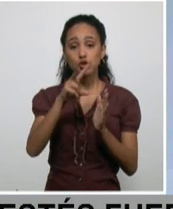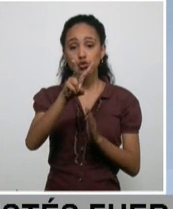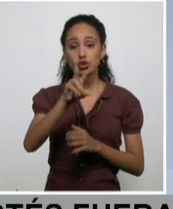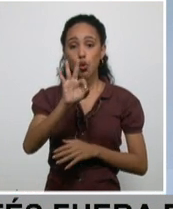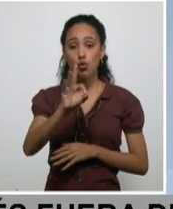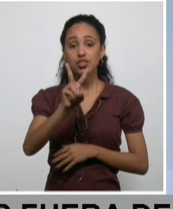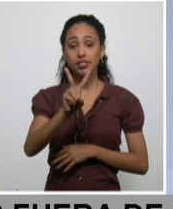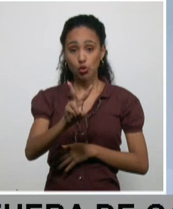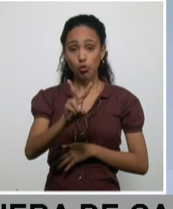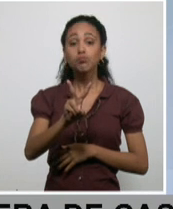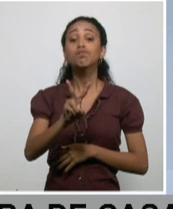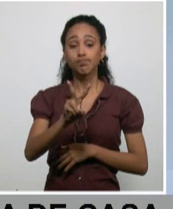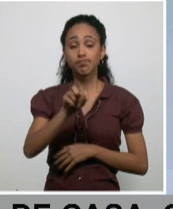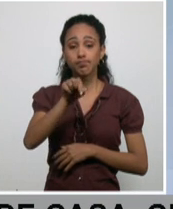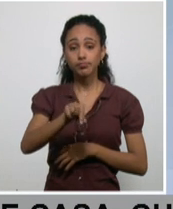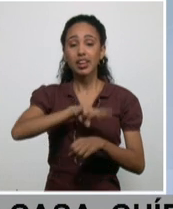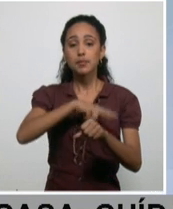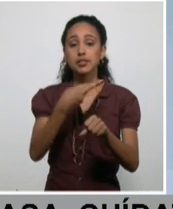979.282, que representa el